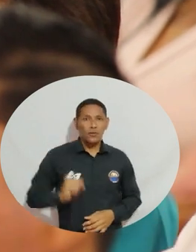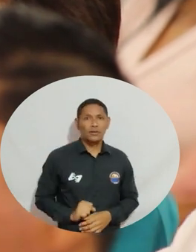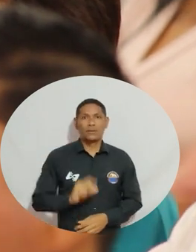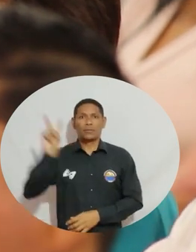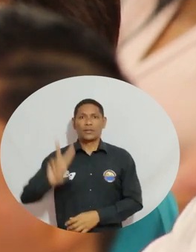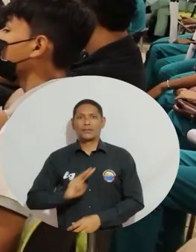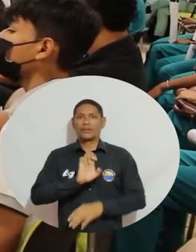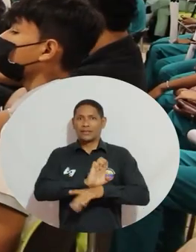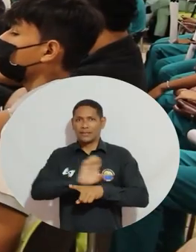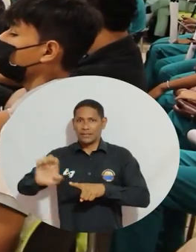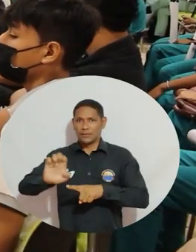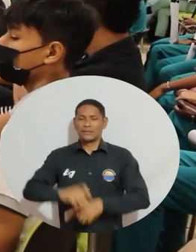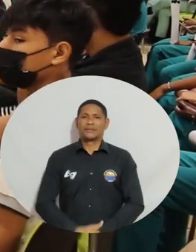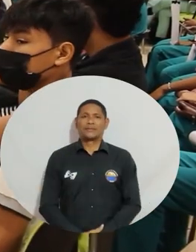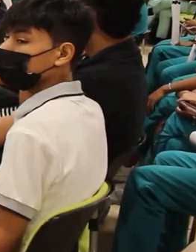Venezuela y Ecuador.